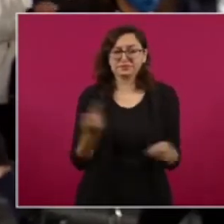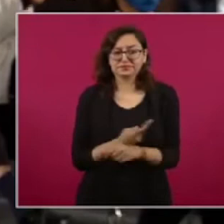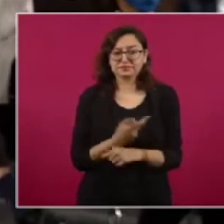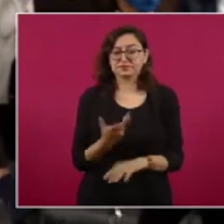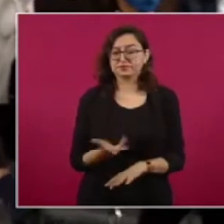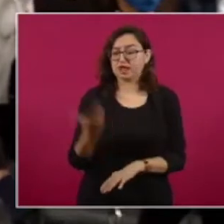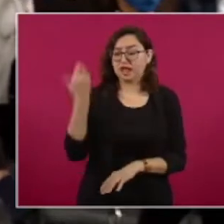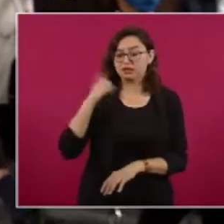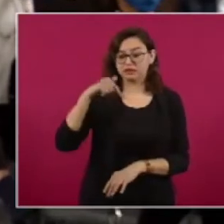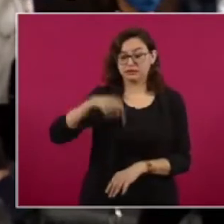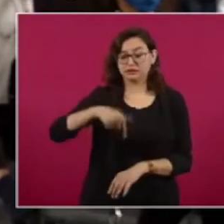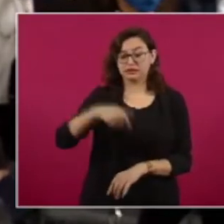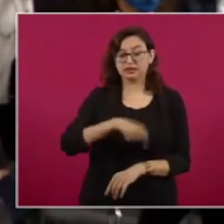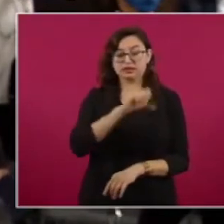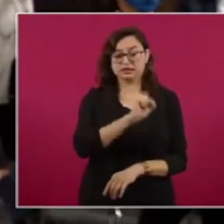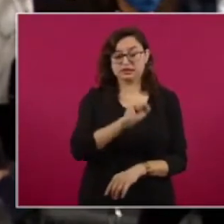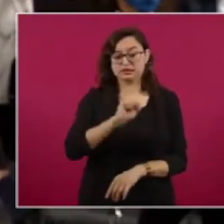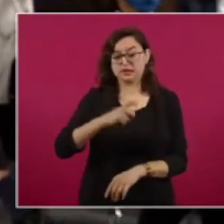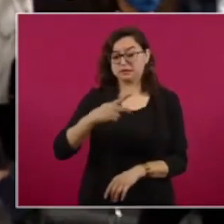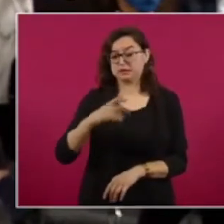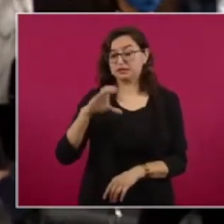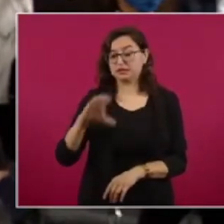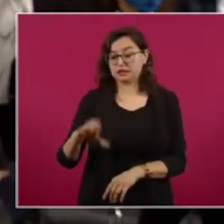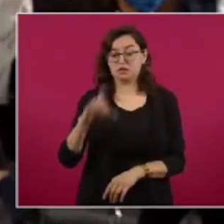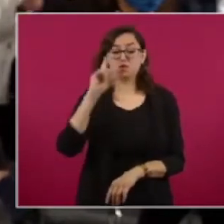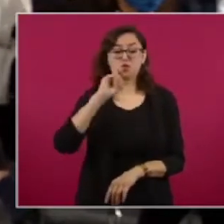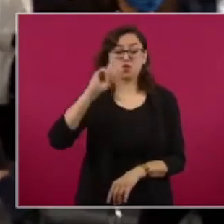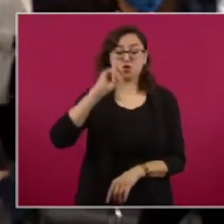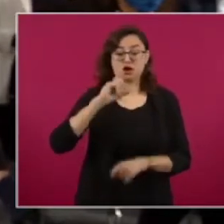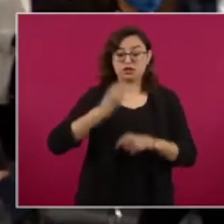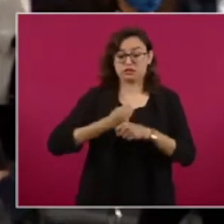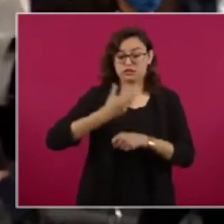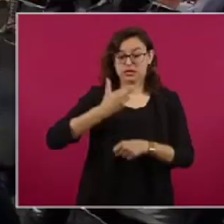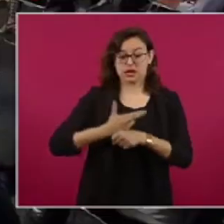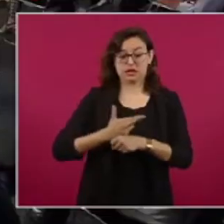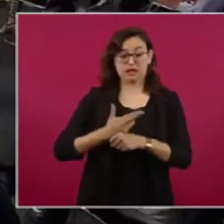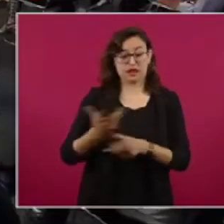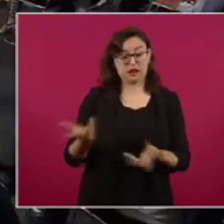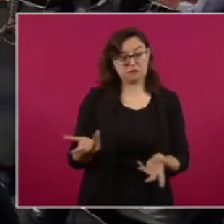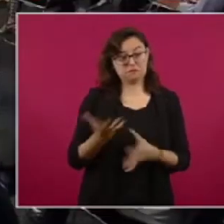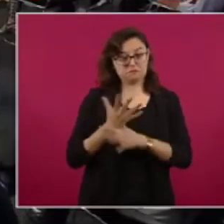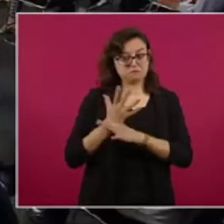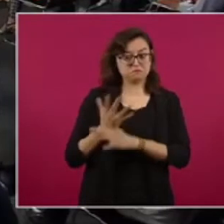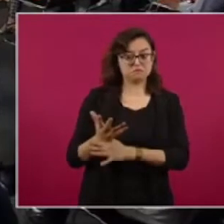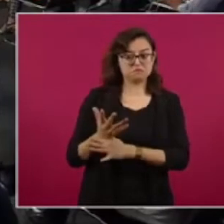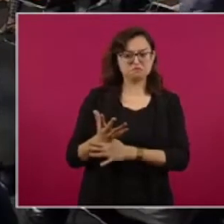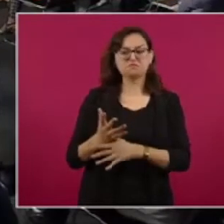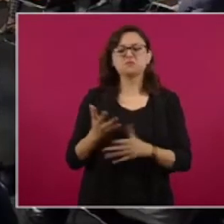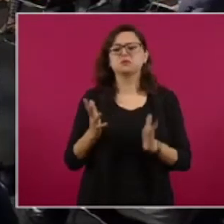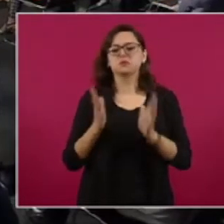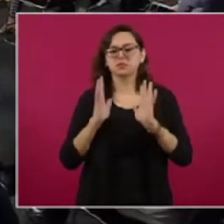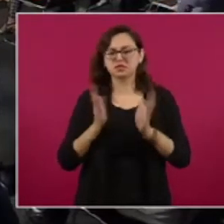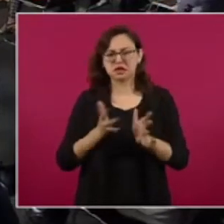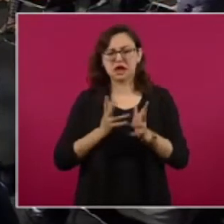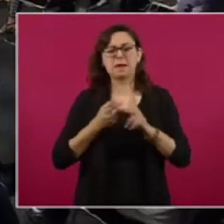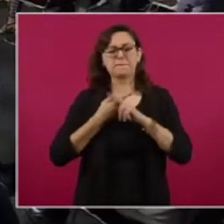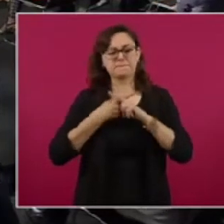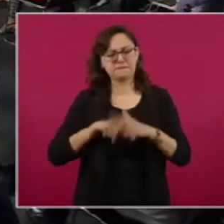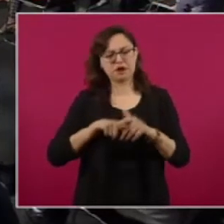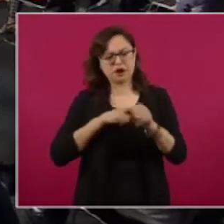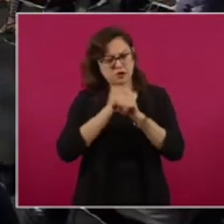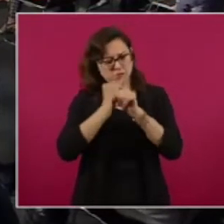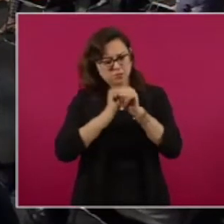consultamos qué iba a pasar con este caso y si no iba a quedar impune, ella nos decía que existían estas carpetas de investigación, tanto en el Estado de